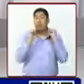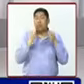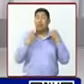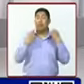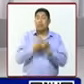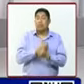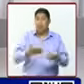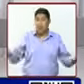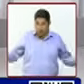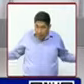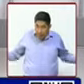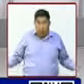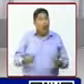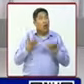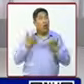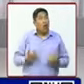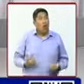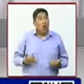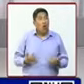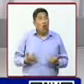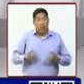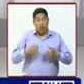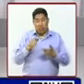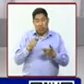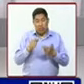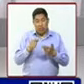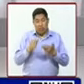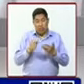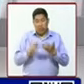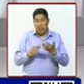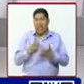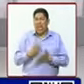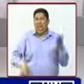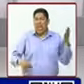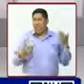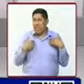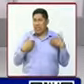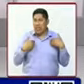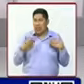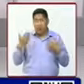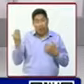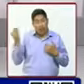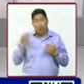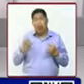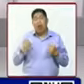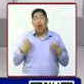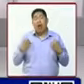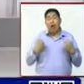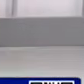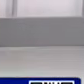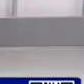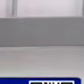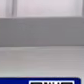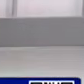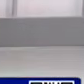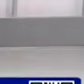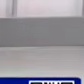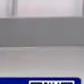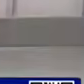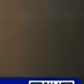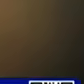Hoy vamos a darle más detalles sobre la lucha que está realizando este joven, Abraham.